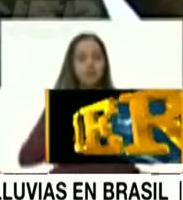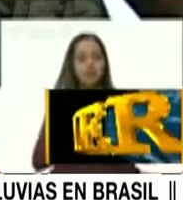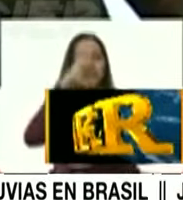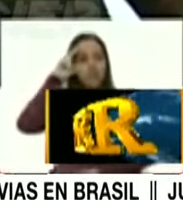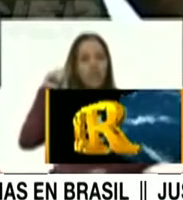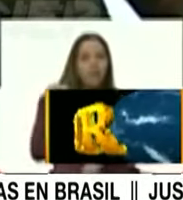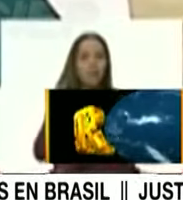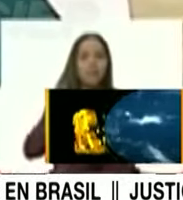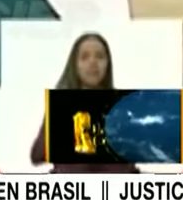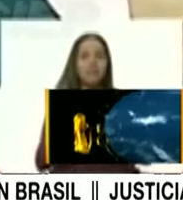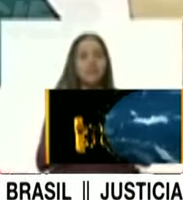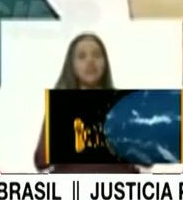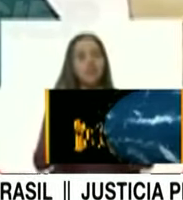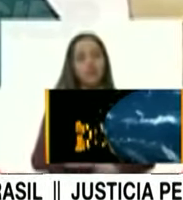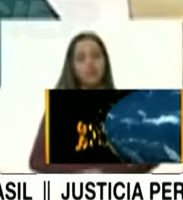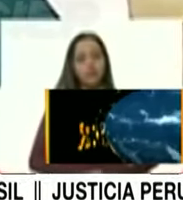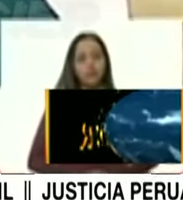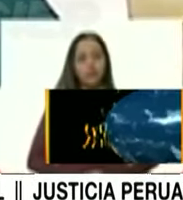ministros, ministras.